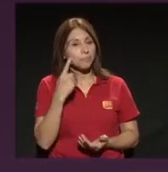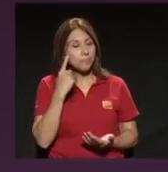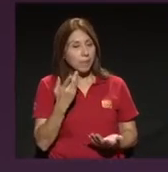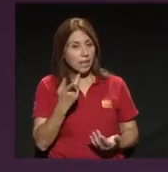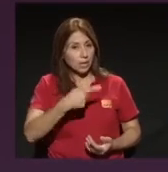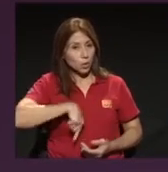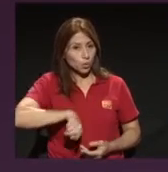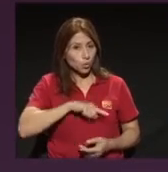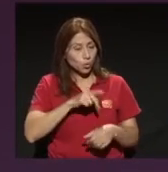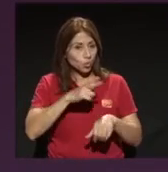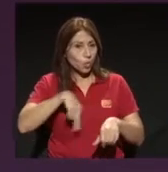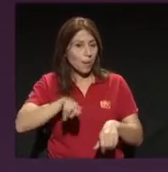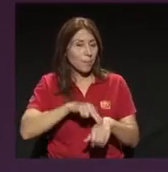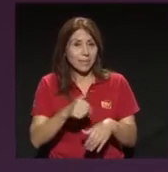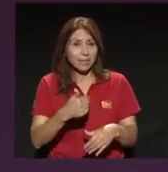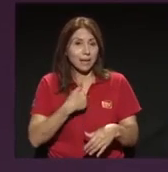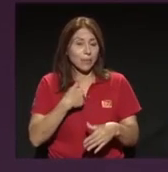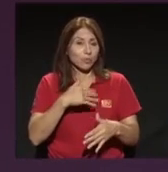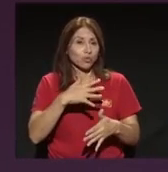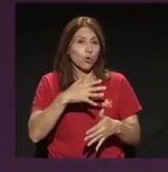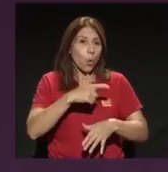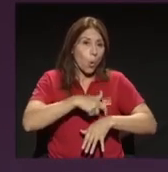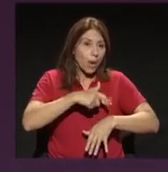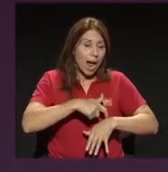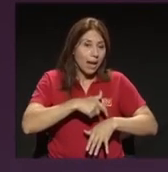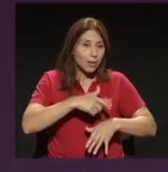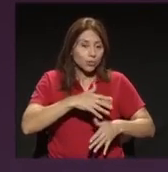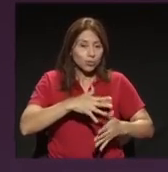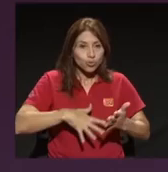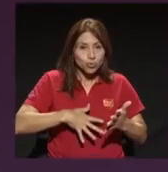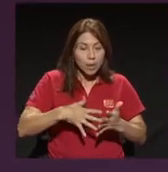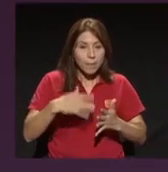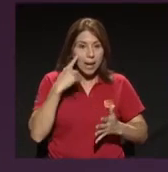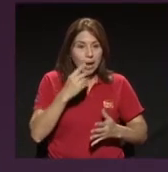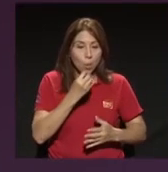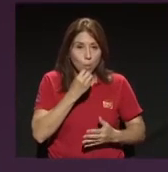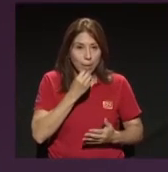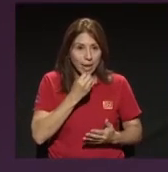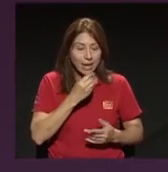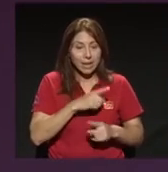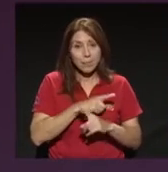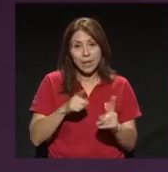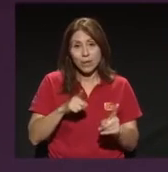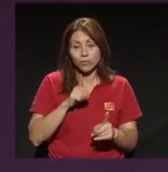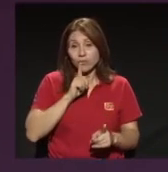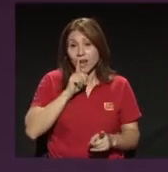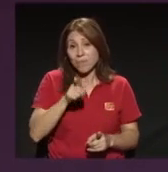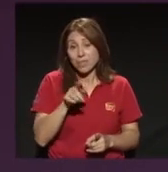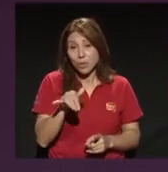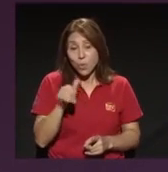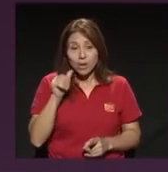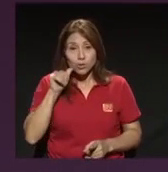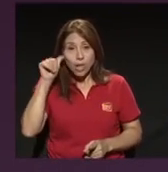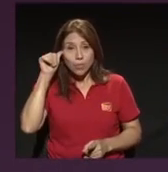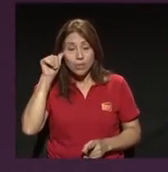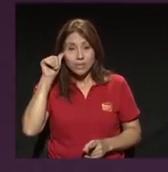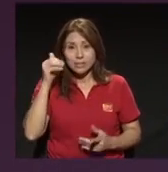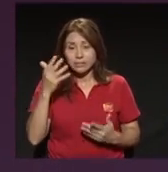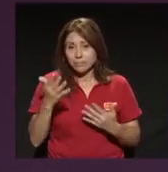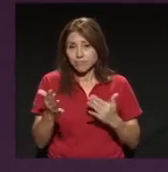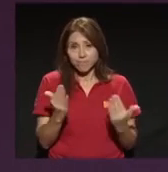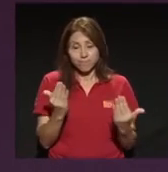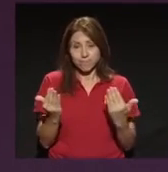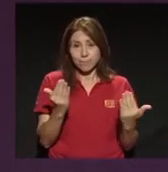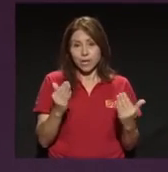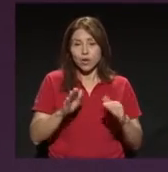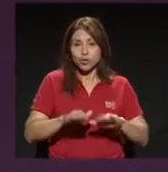tenemos horarios para para comer verdad pero realmente así como los adultos los niños deben comer cuando sientan hambre y